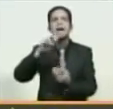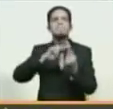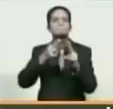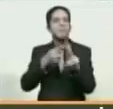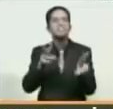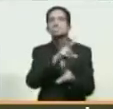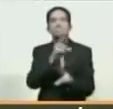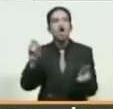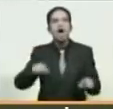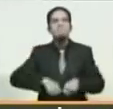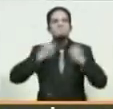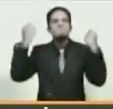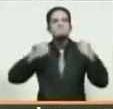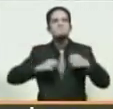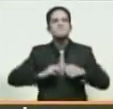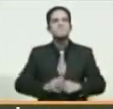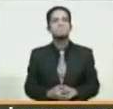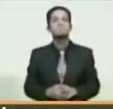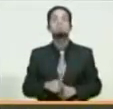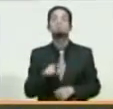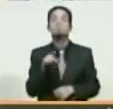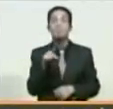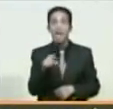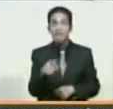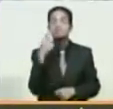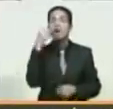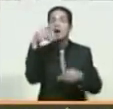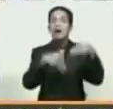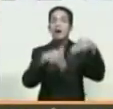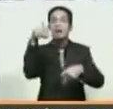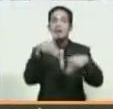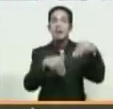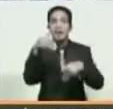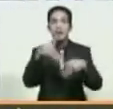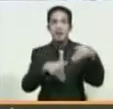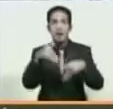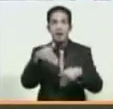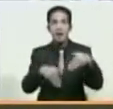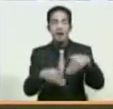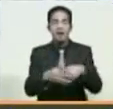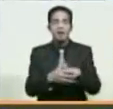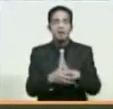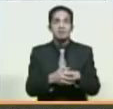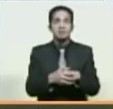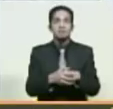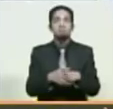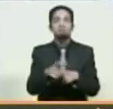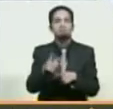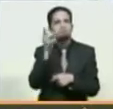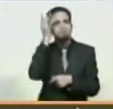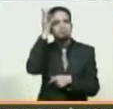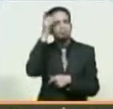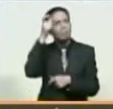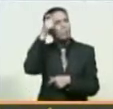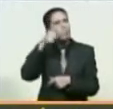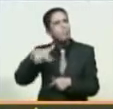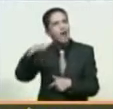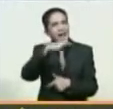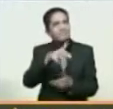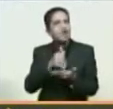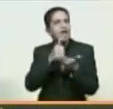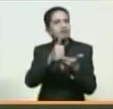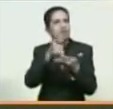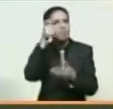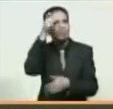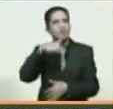violencia. Y fue una constituyente diseñada por el pueblo y para el pueblo, no para